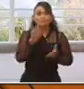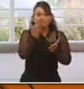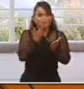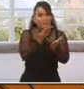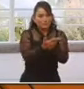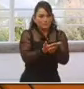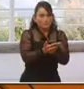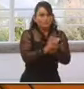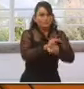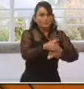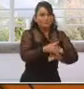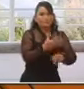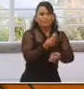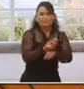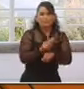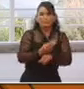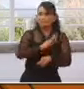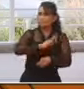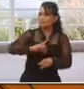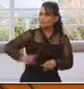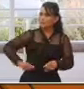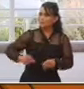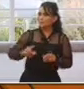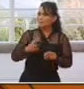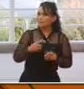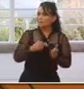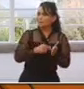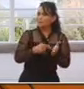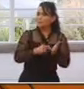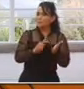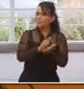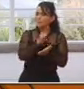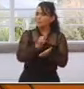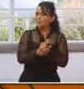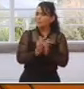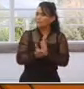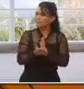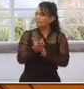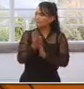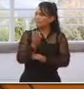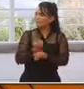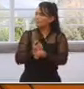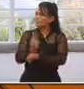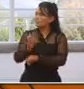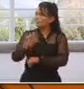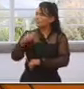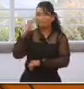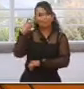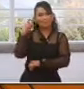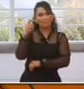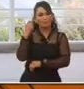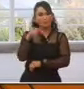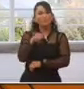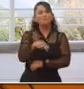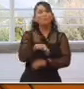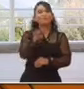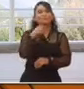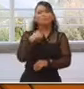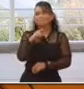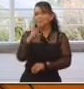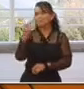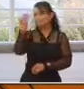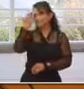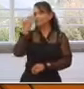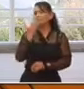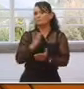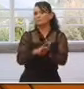recepción de obras públicas municipales en los términos que dispone la Ley de Obra Pública del Estado de Querétaro. Este punto es de reconocerse